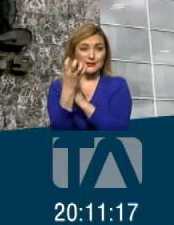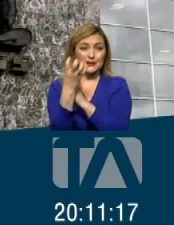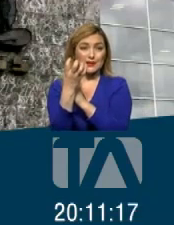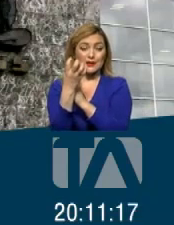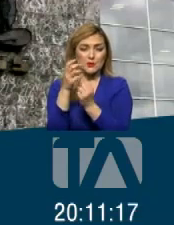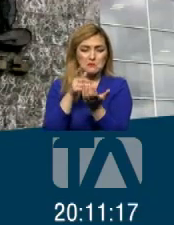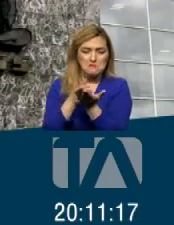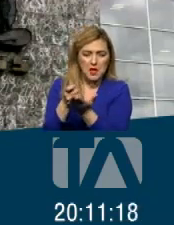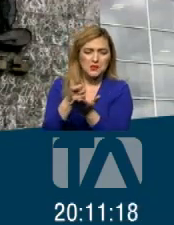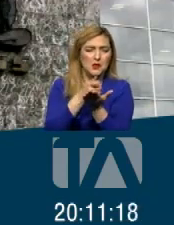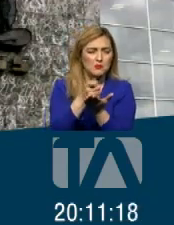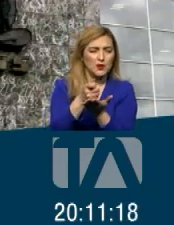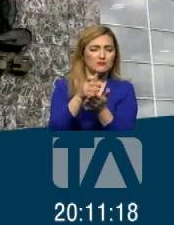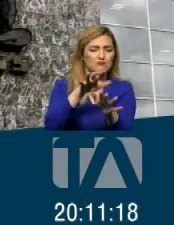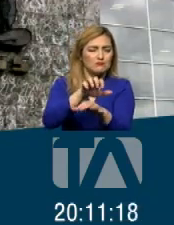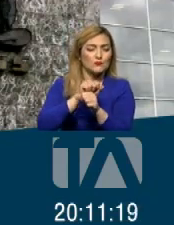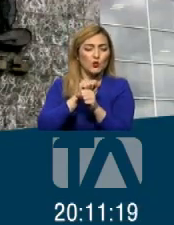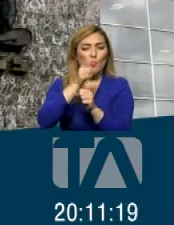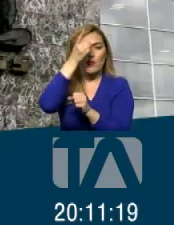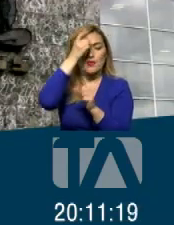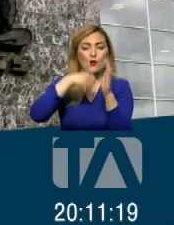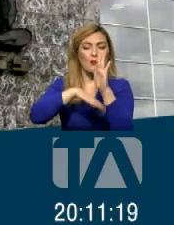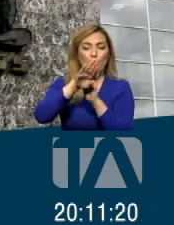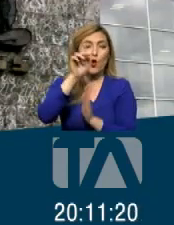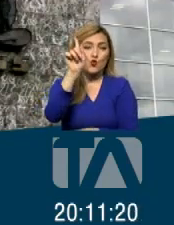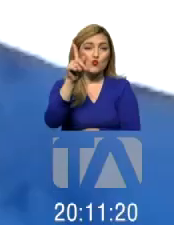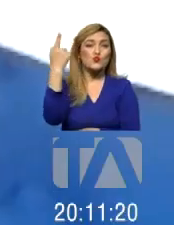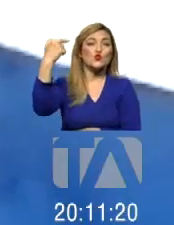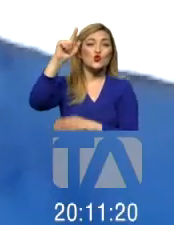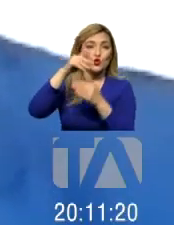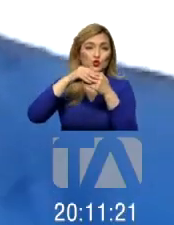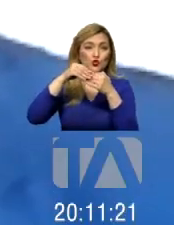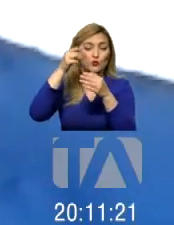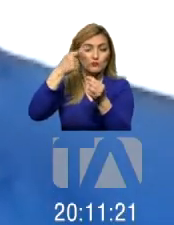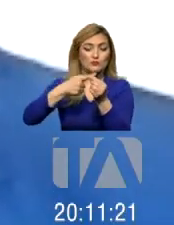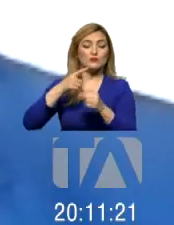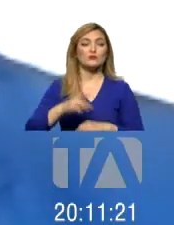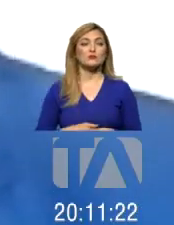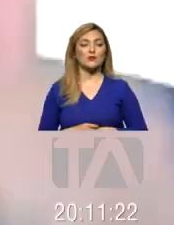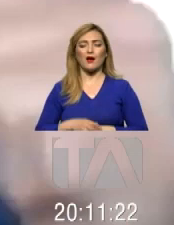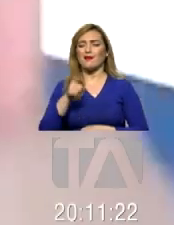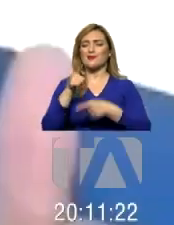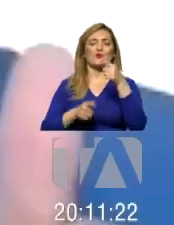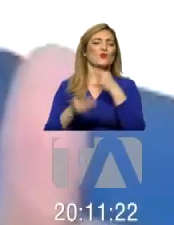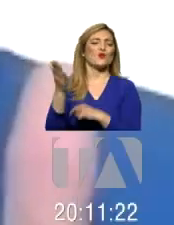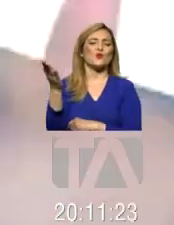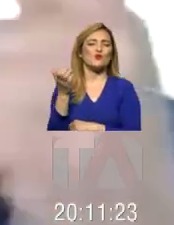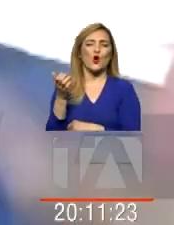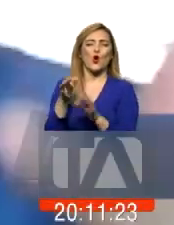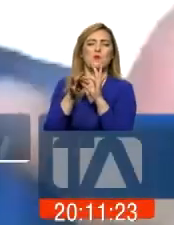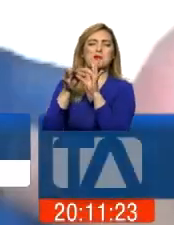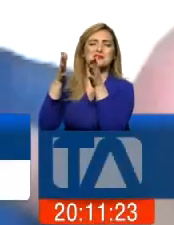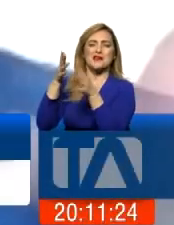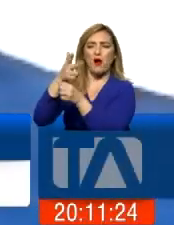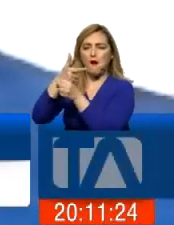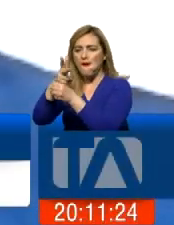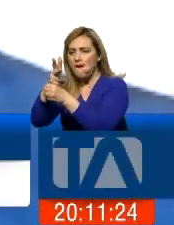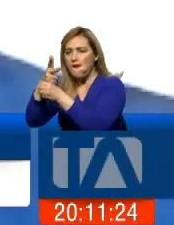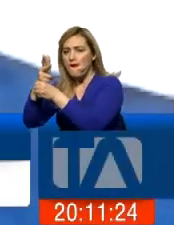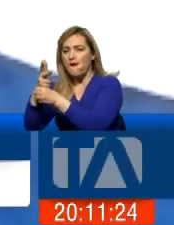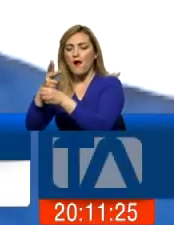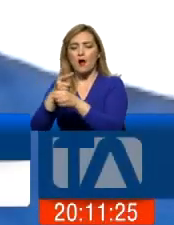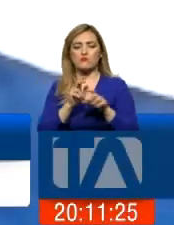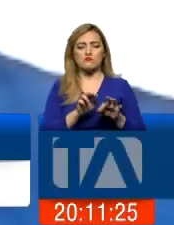trabajadores, sumando una deuda de más de $1 millón solo en Quito. No pueden jubilarse. Compañeros camarógrafos, compañeras recepcionistas, dos